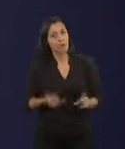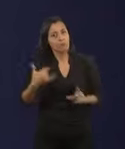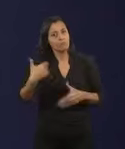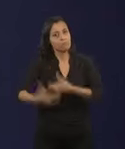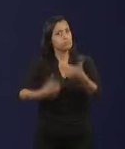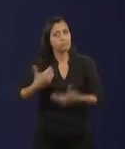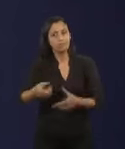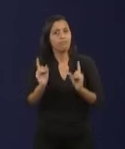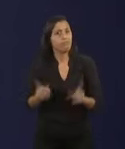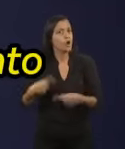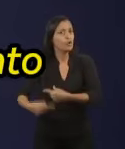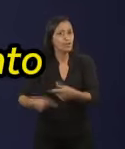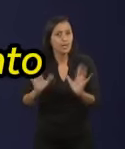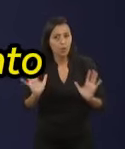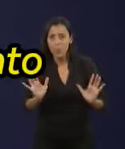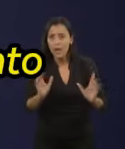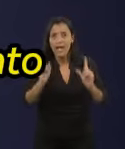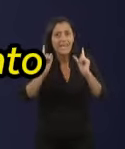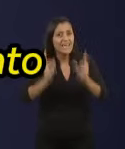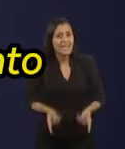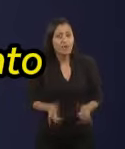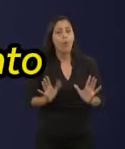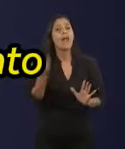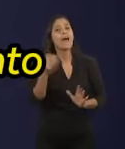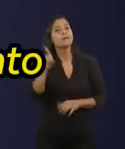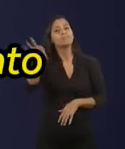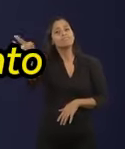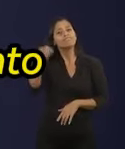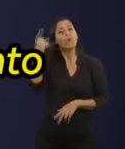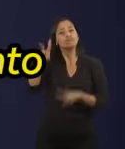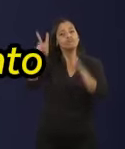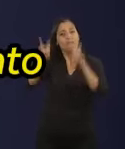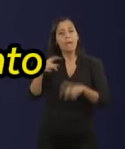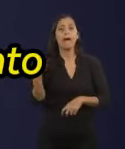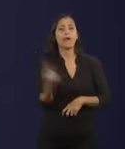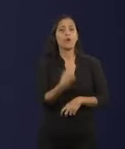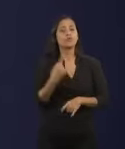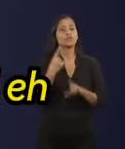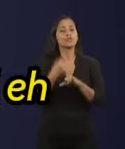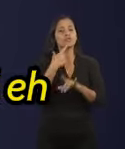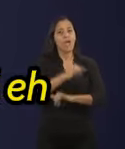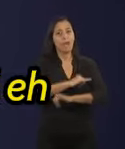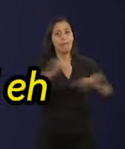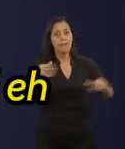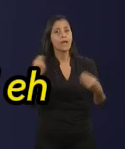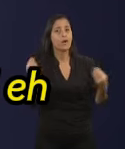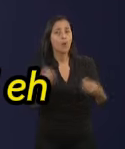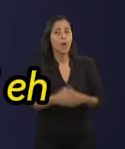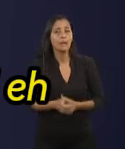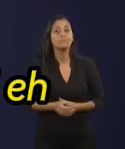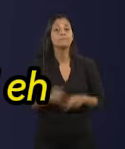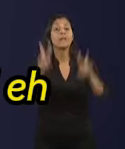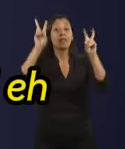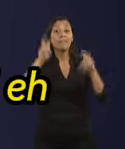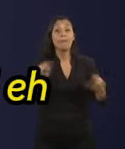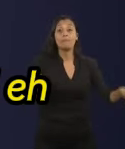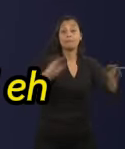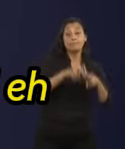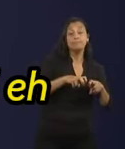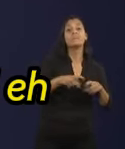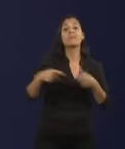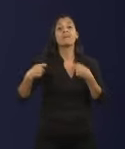hecho una de las de las cuestiones que nosotros tanto resaltamos que es el tema del superar